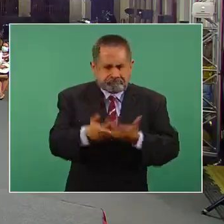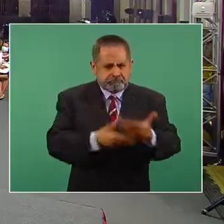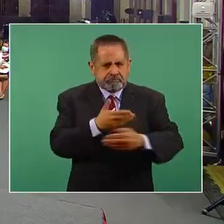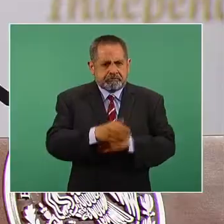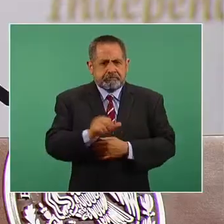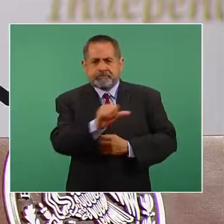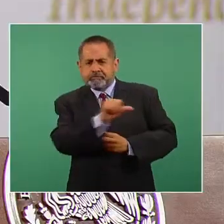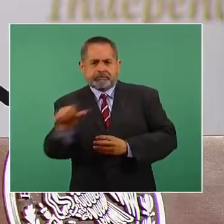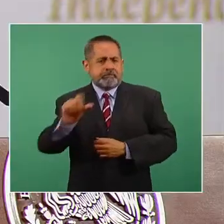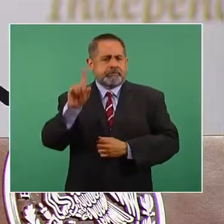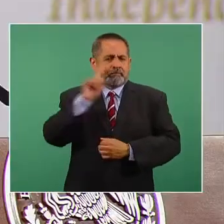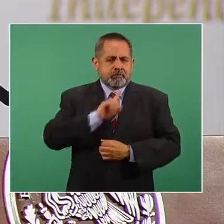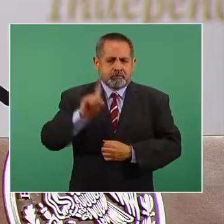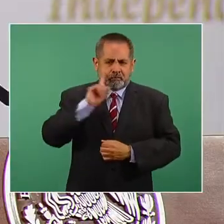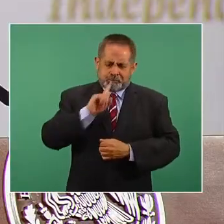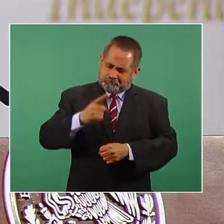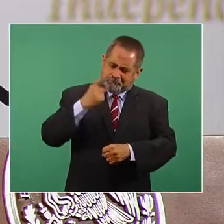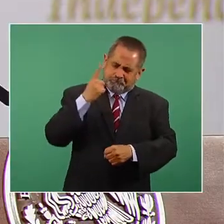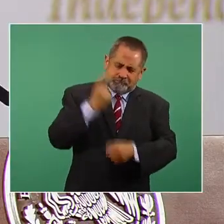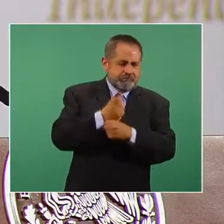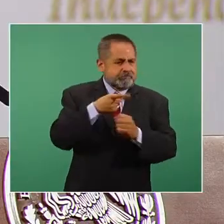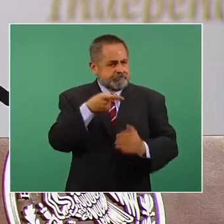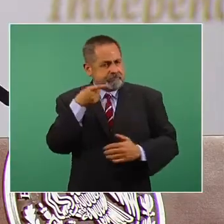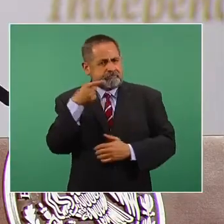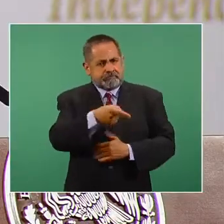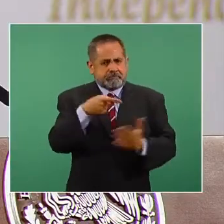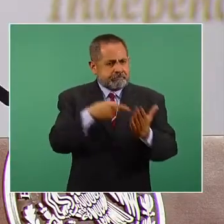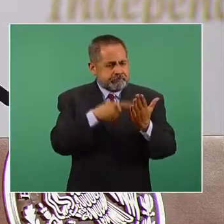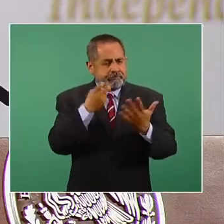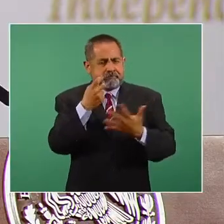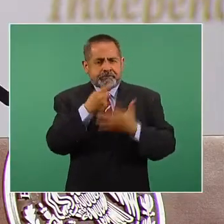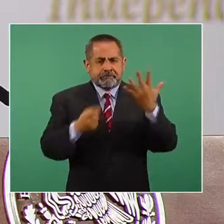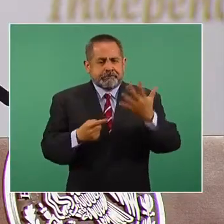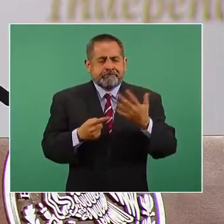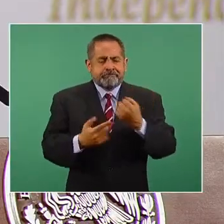las mujeres las primeras en señalar las formas de